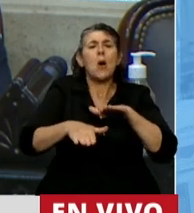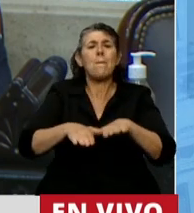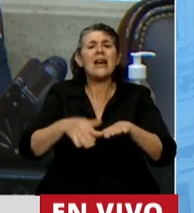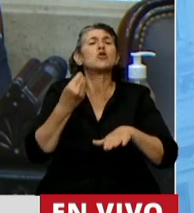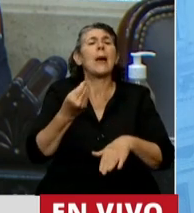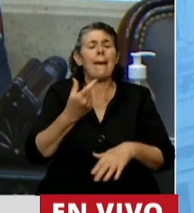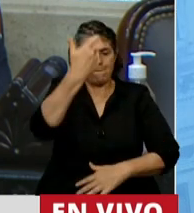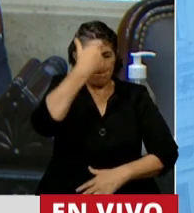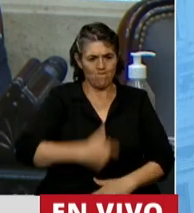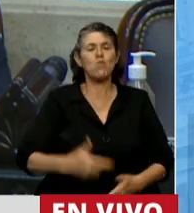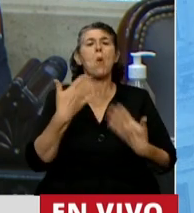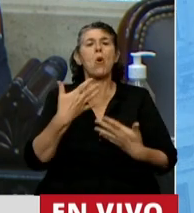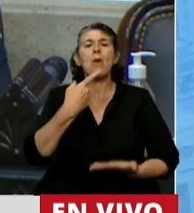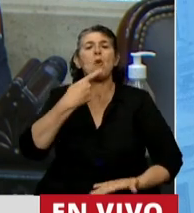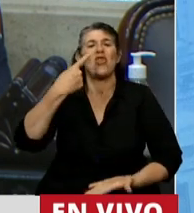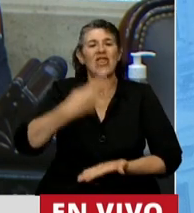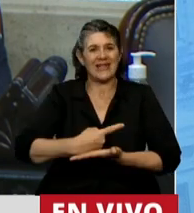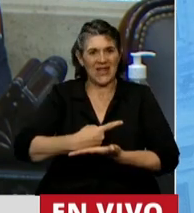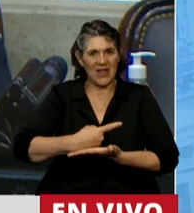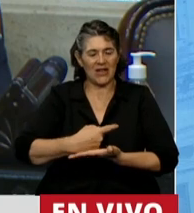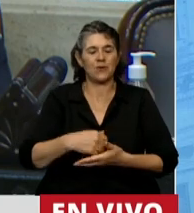decidir. Esta ley